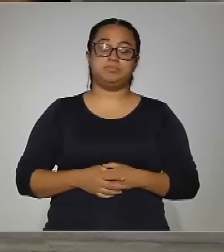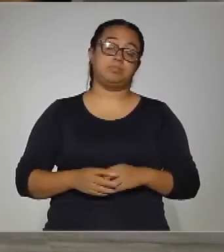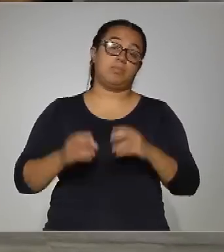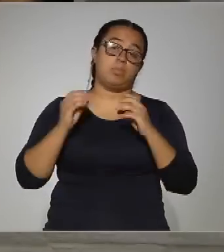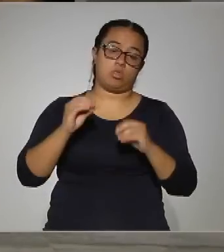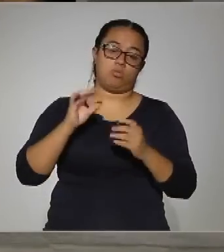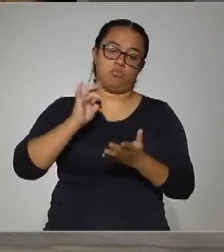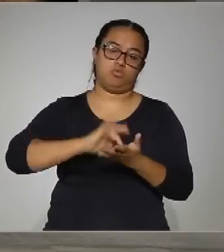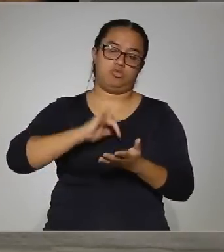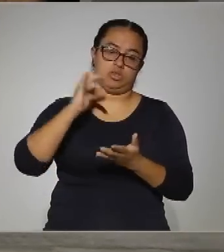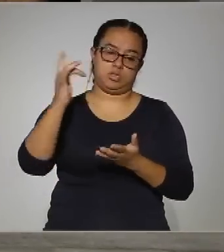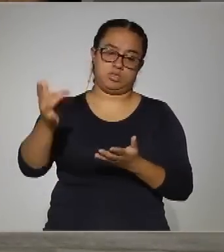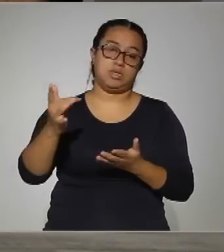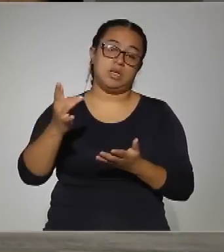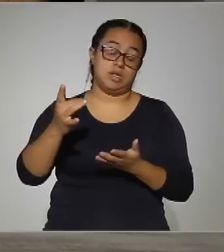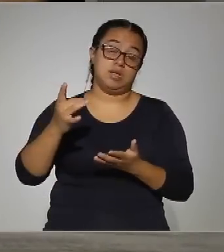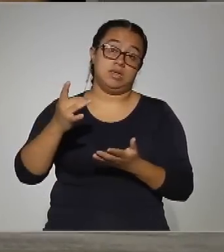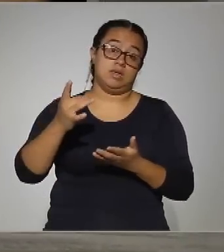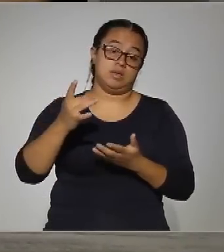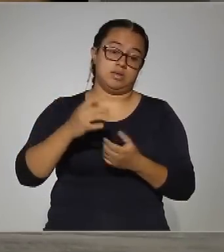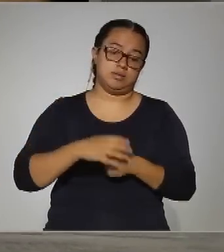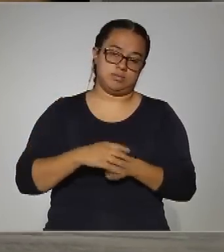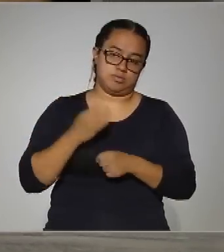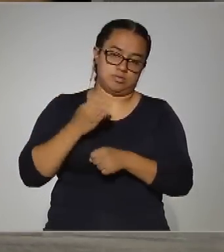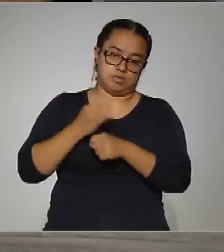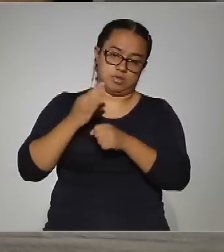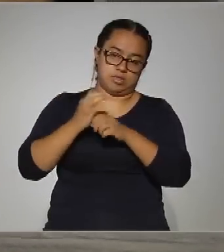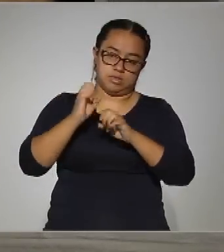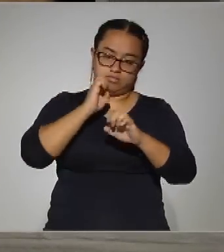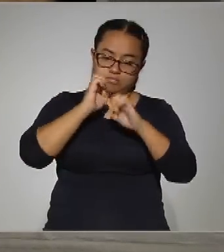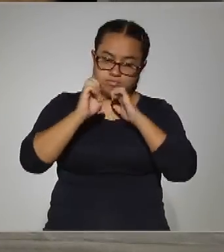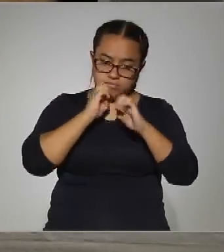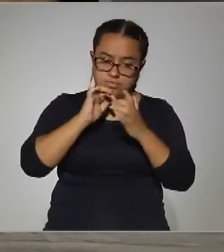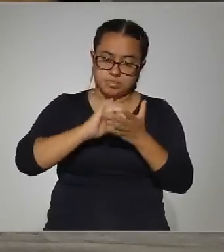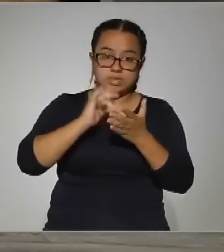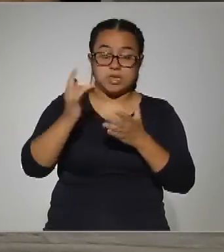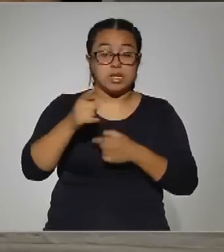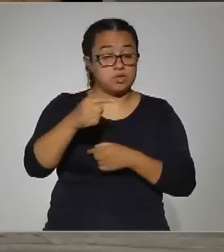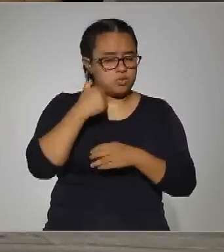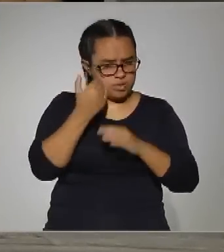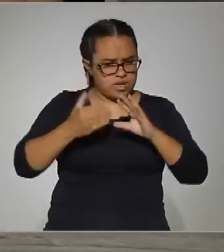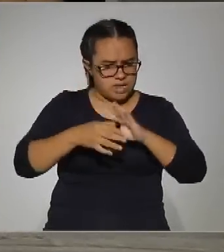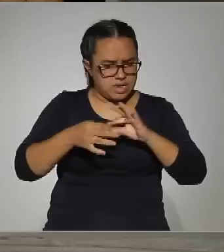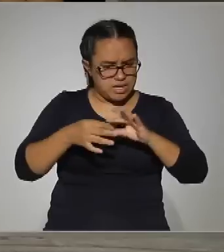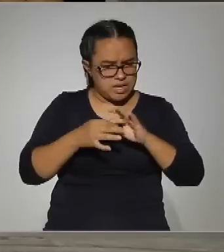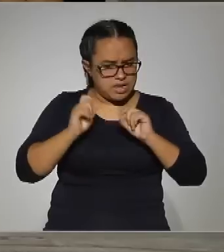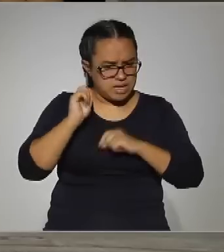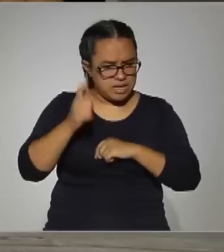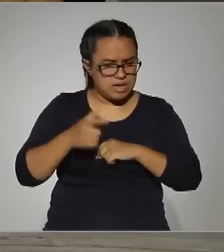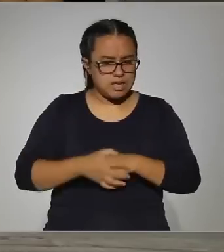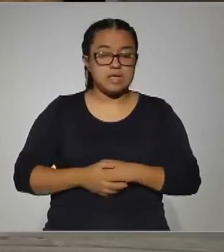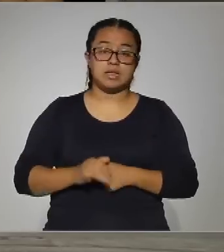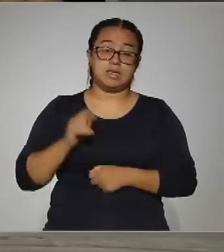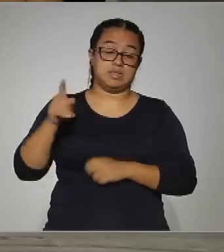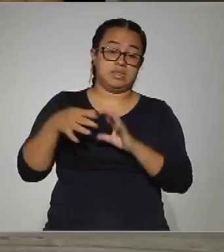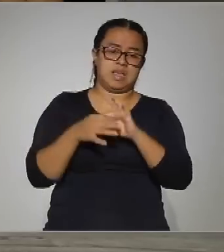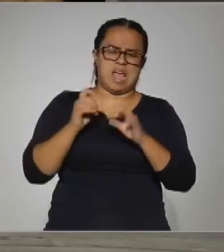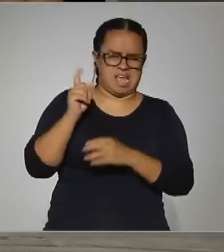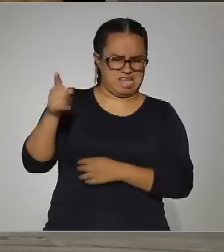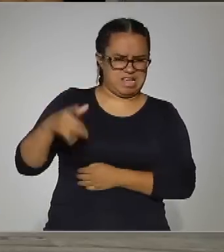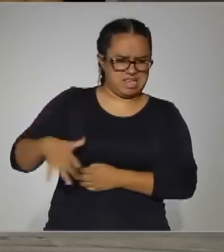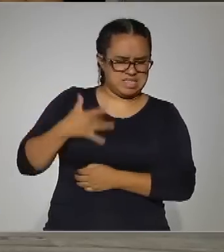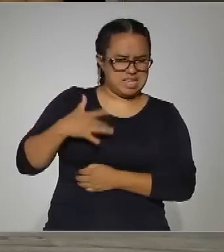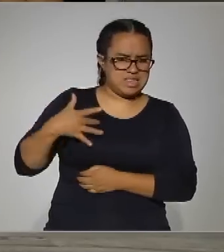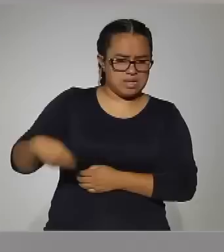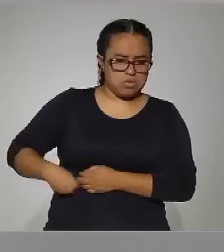Muchísimas gracias. Gracias por esta entrevista. Y querías comentar algo al respecto. Sí, él habla de culpa y de